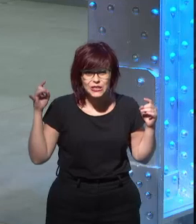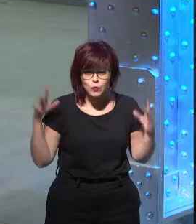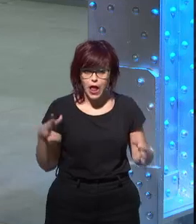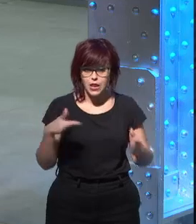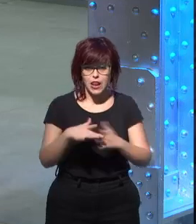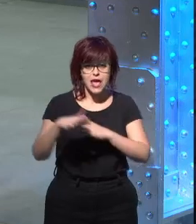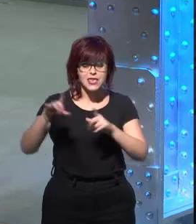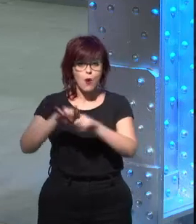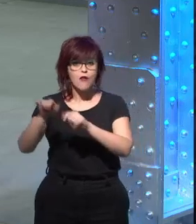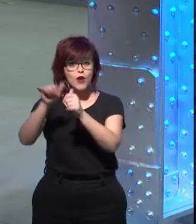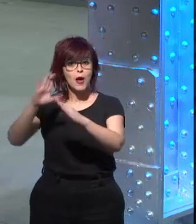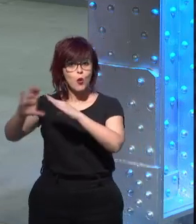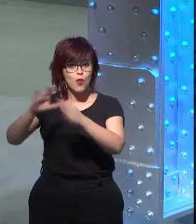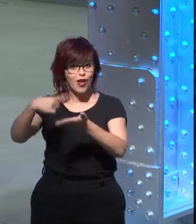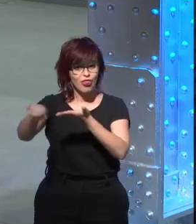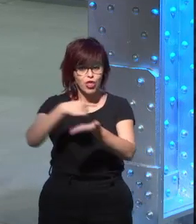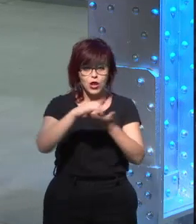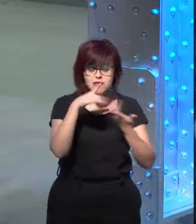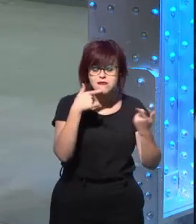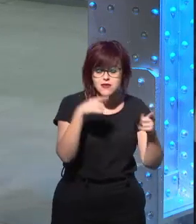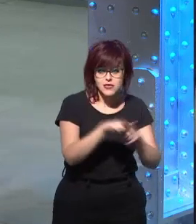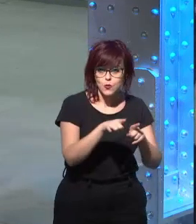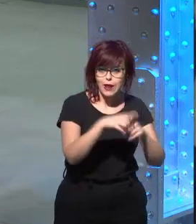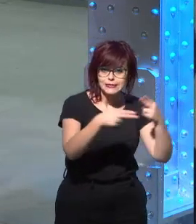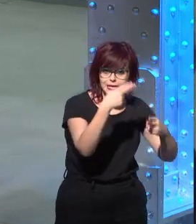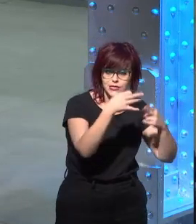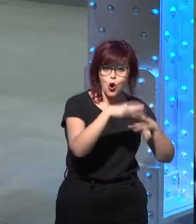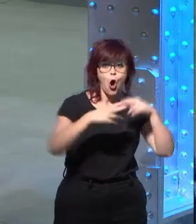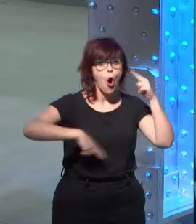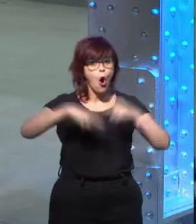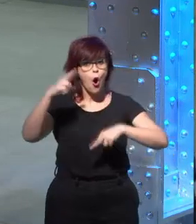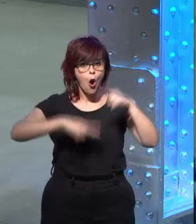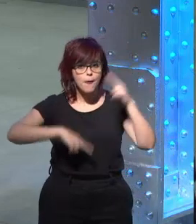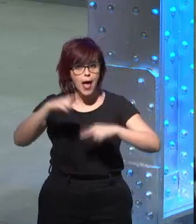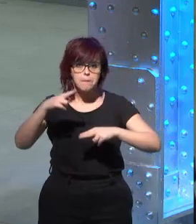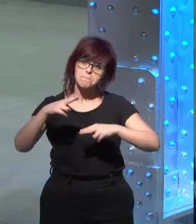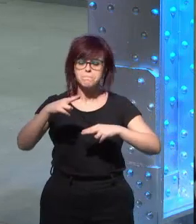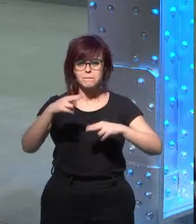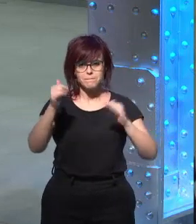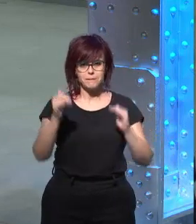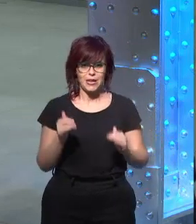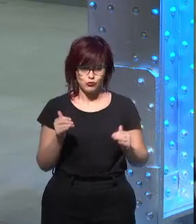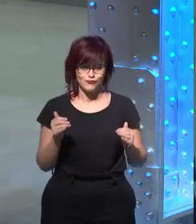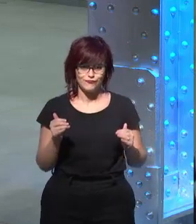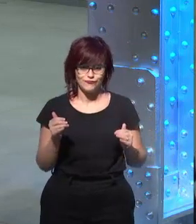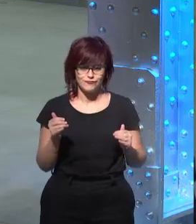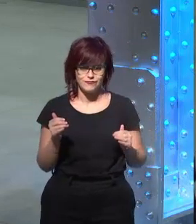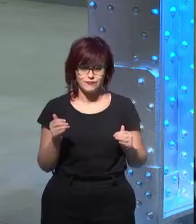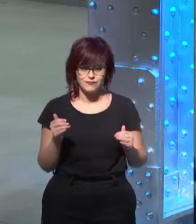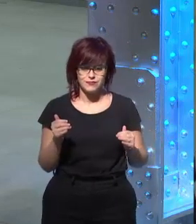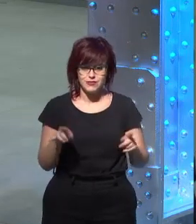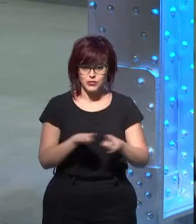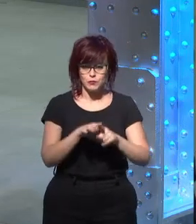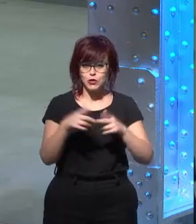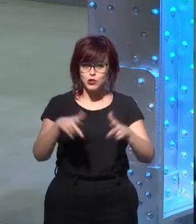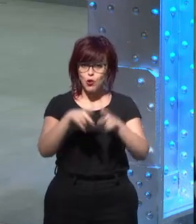la comunicación ha cambiado radicalmente. Y tú entras ahora a un aula y entras hace 30 años y no ha cambiado tanto tampoco. O sea, ha cambiado mucho menos de cómo ha